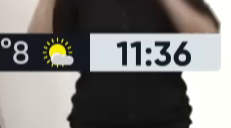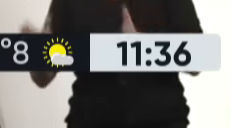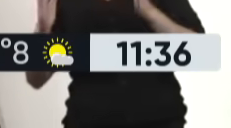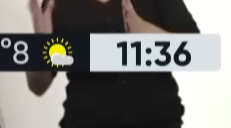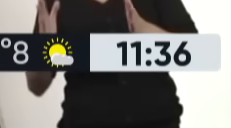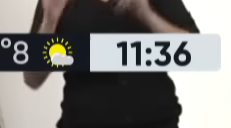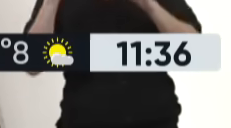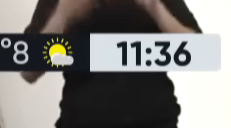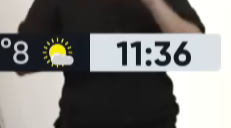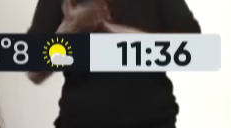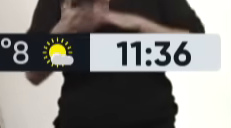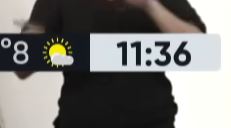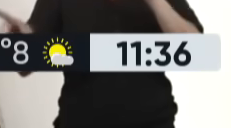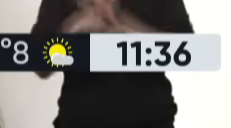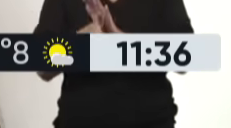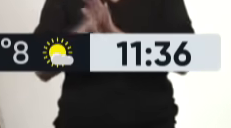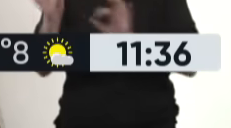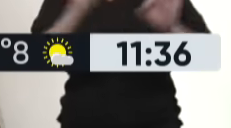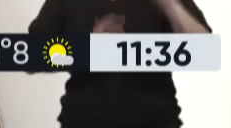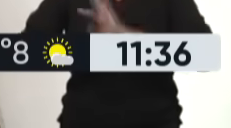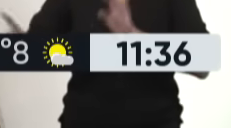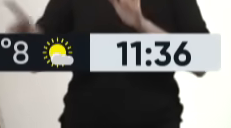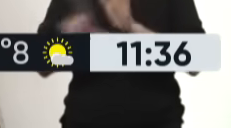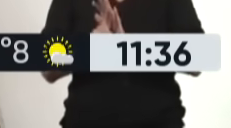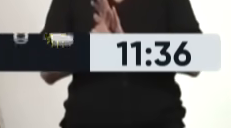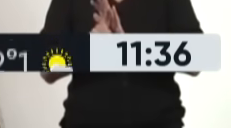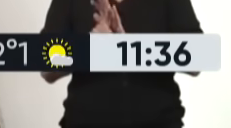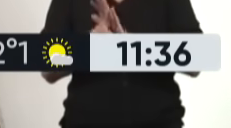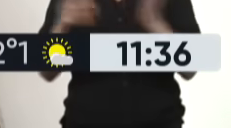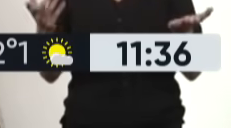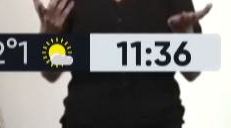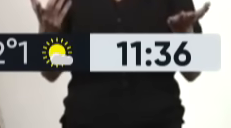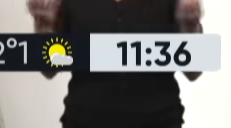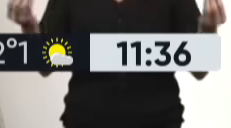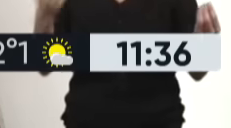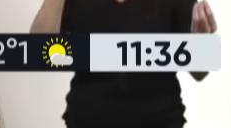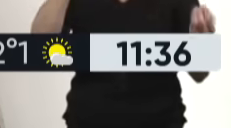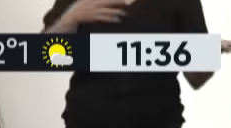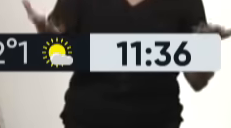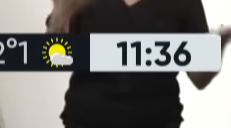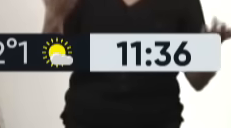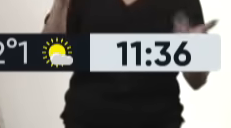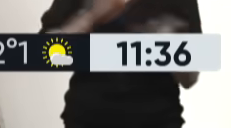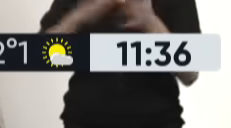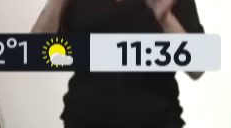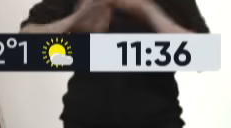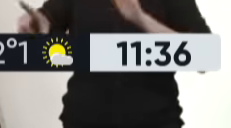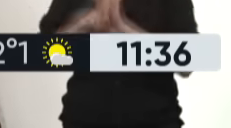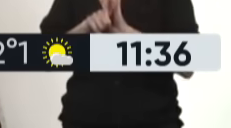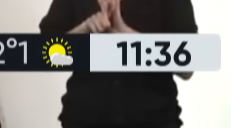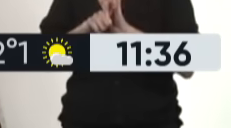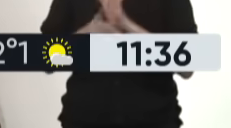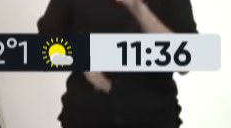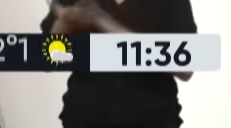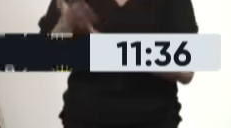va a reformar la ley penal tributaria y la ley de procedimiento fiscal. Quería saber en qué grado de avance está ese proyecto de ley, si se va a presentar las